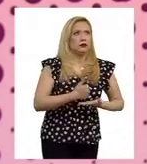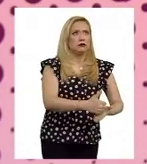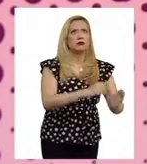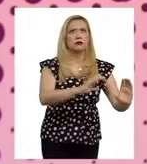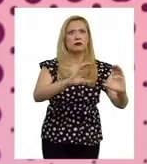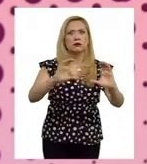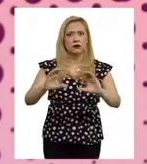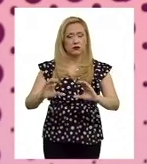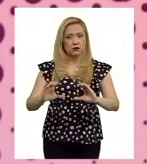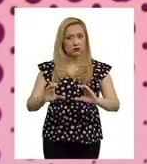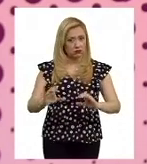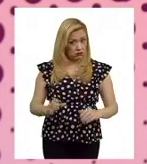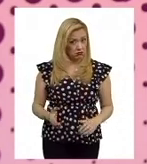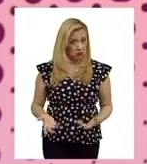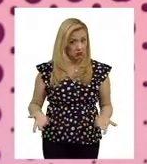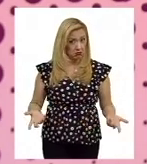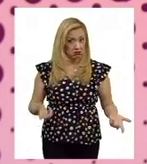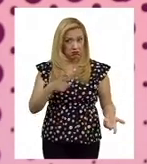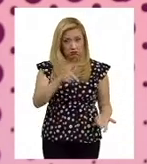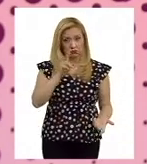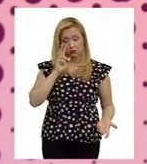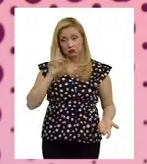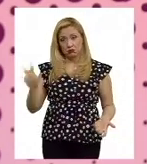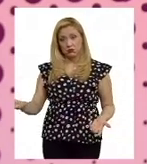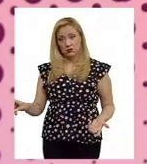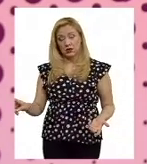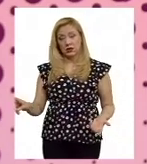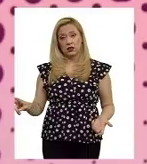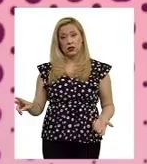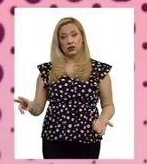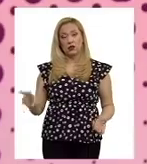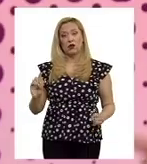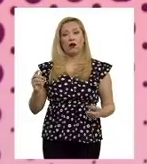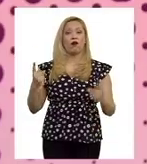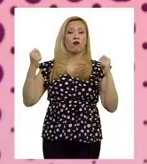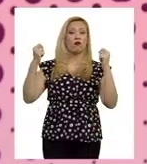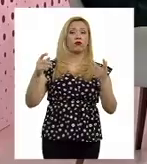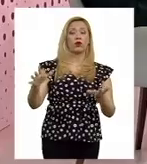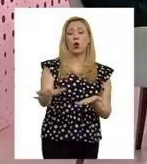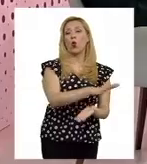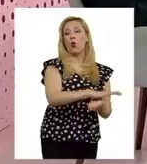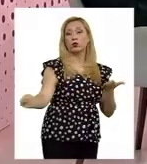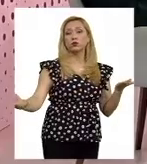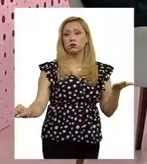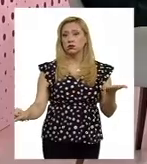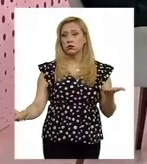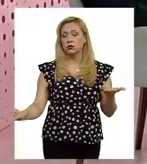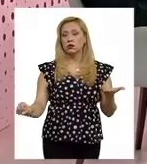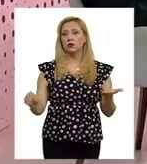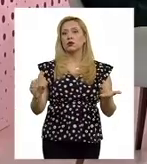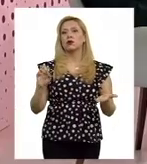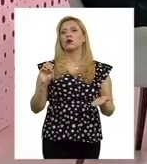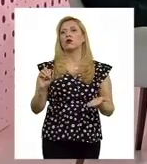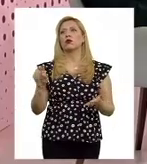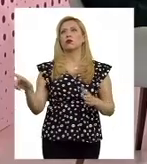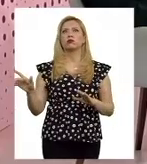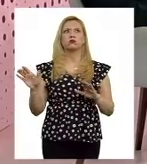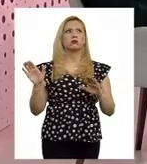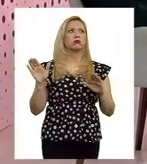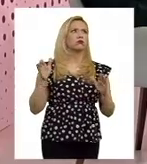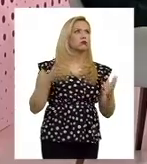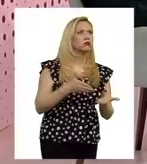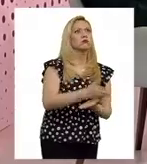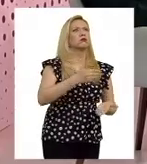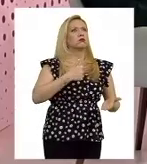las personas que llegan con las localidades para generar economías, ¿no? O actividades